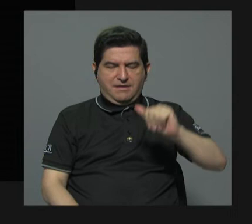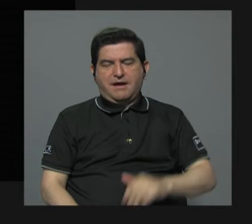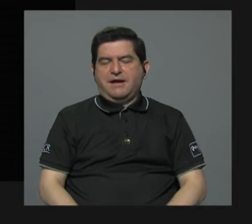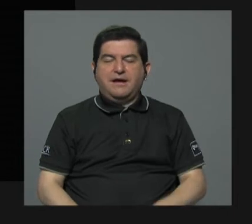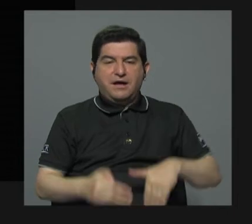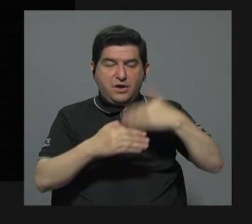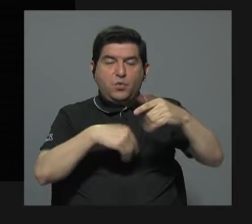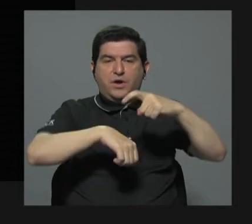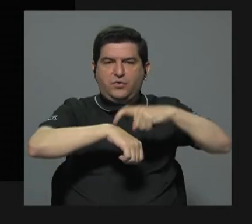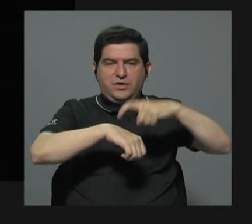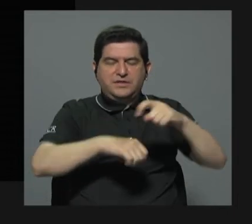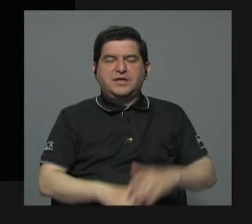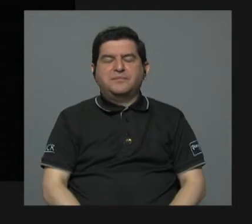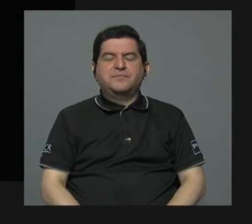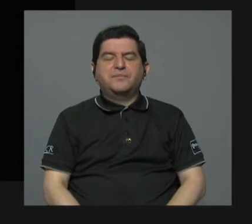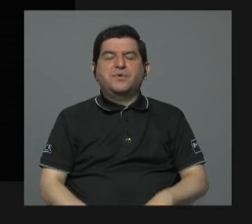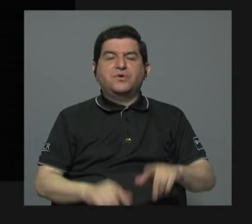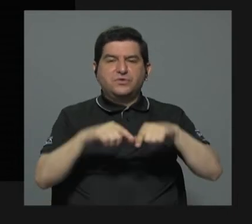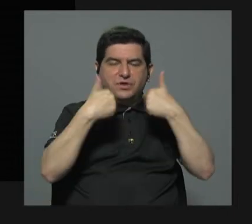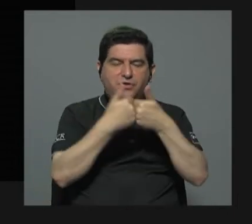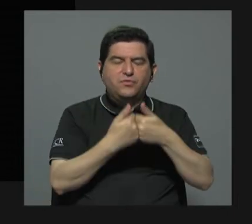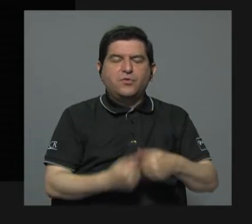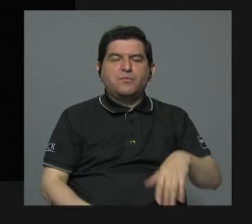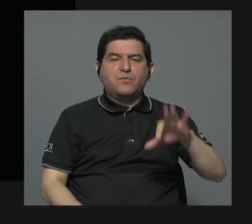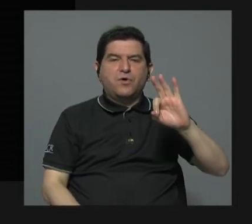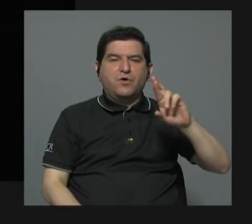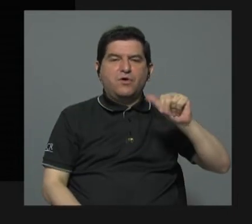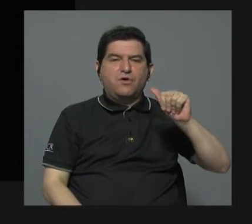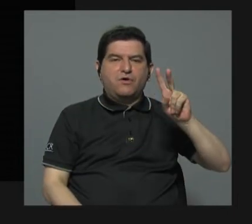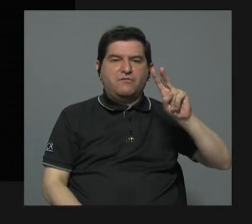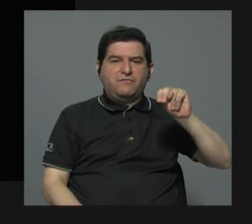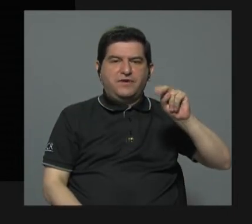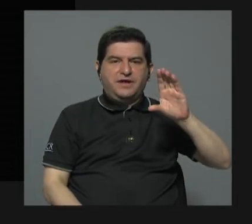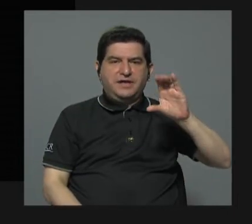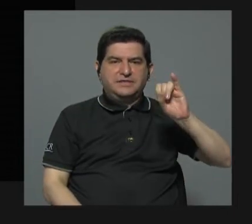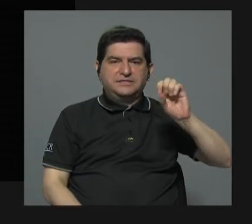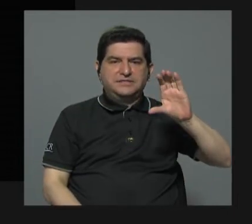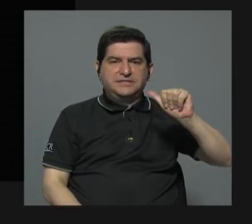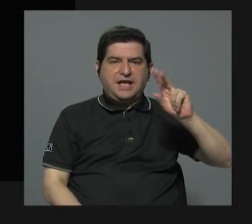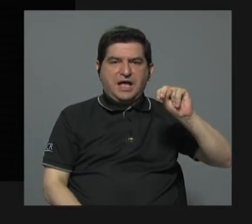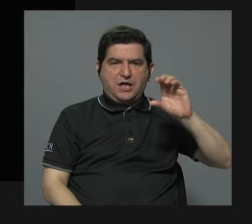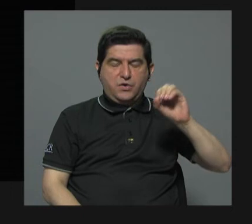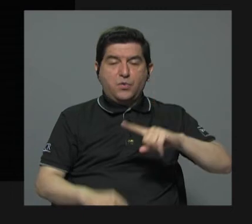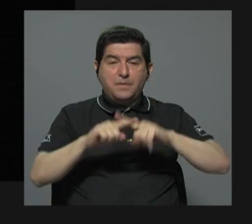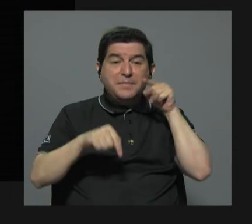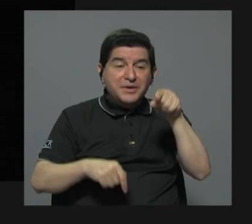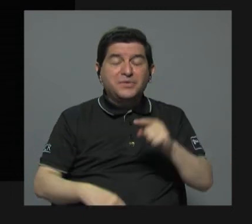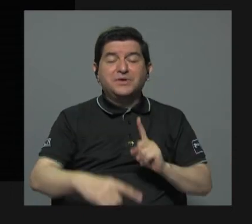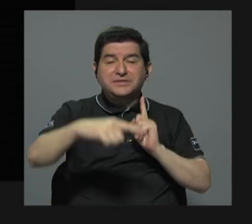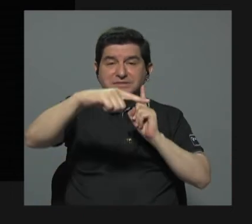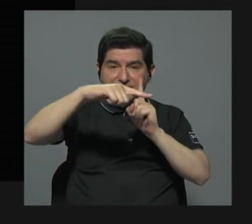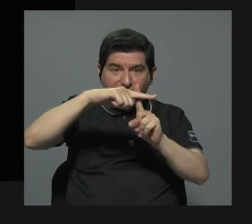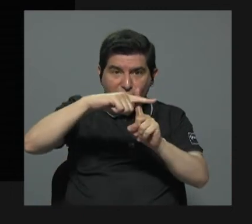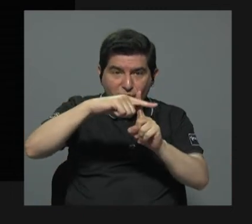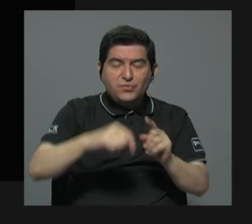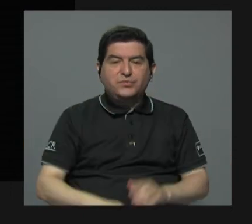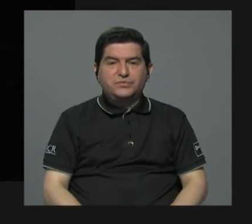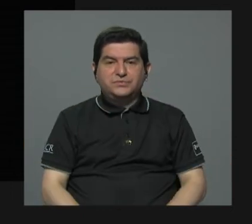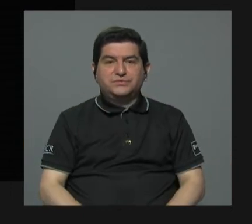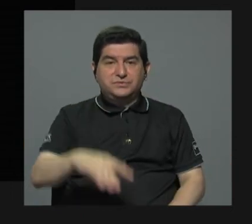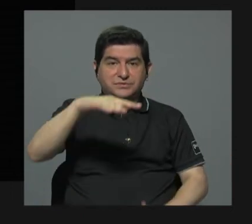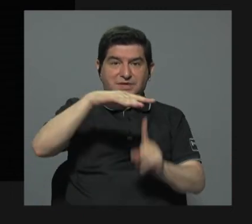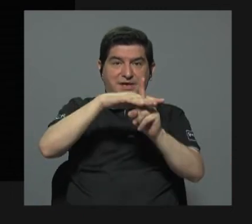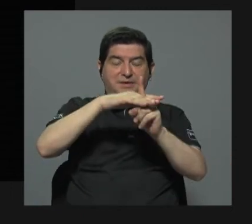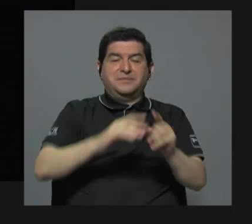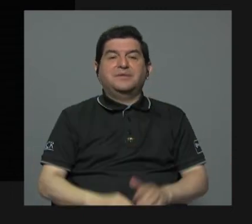Entonces, es ya en la década de los 60, que es cuando se pinta el escudo. Pero esa cruz dominica, curiosamente, surge de la